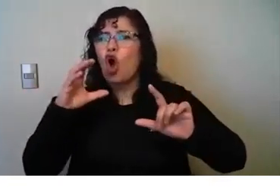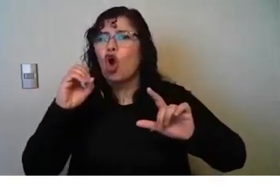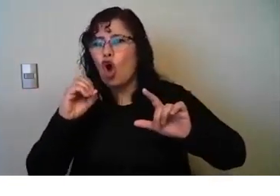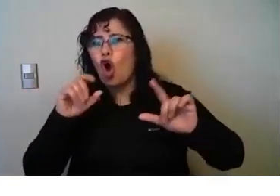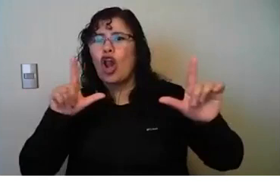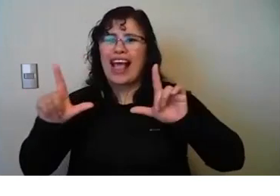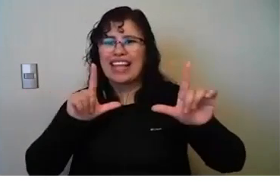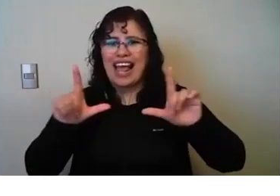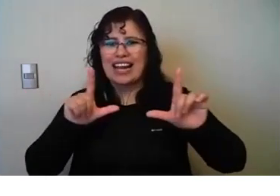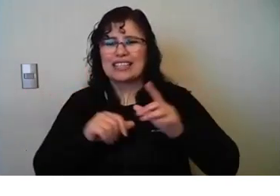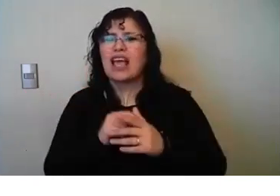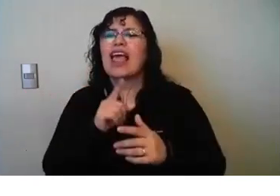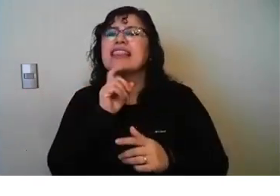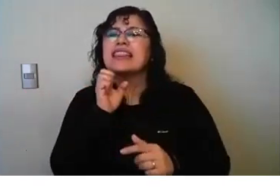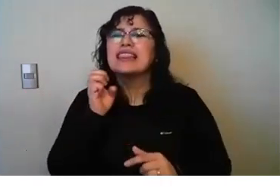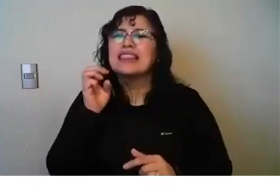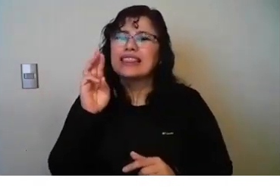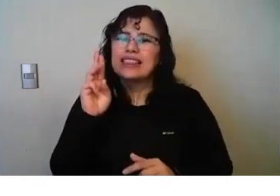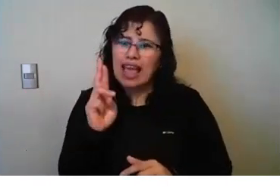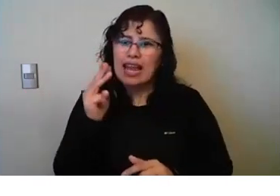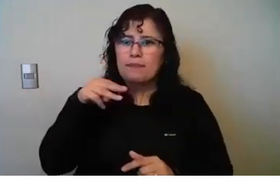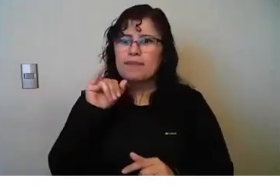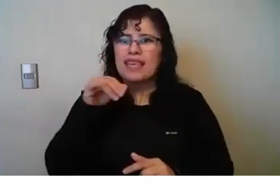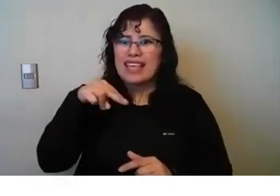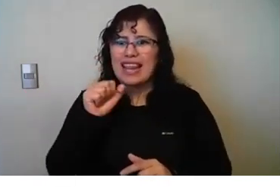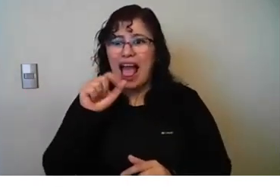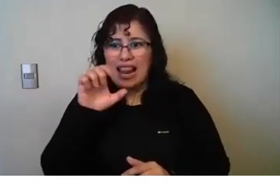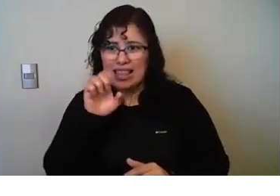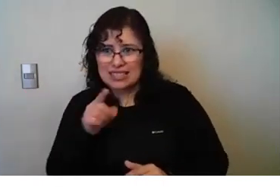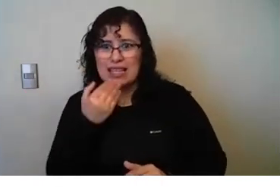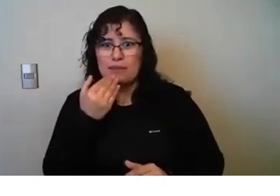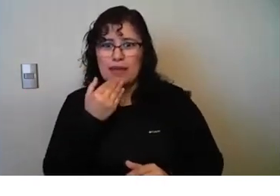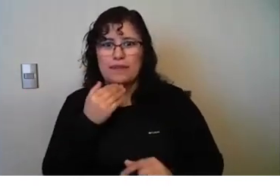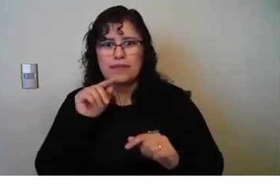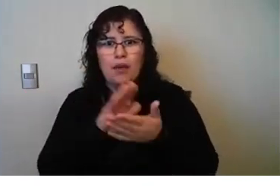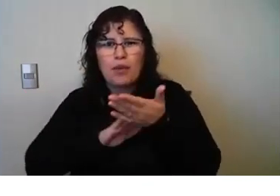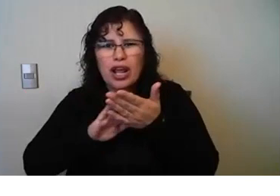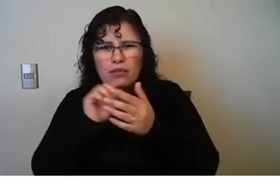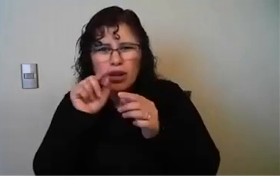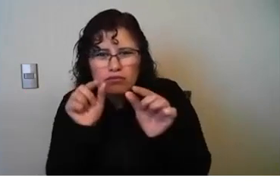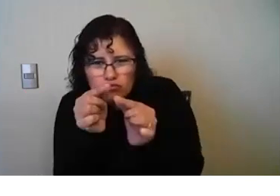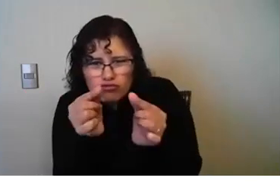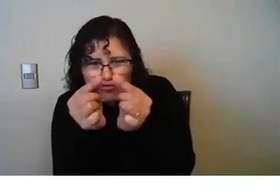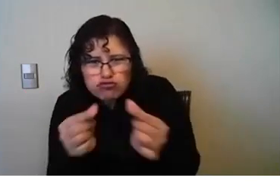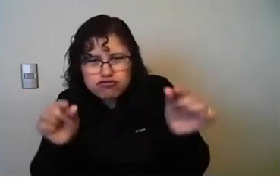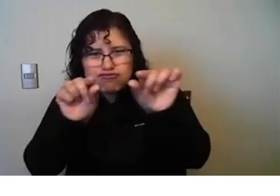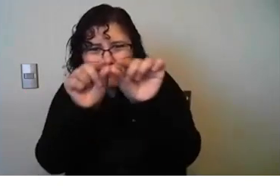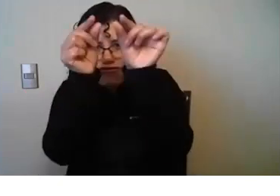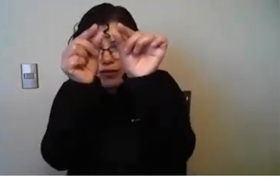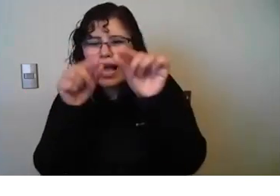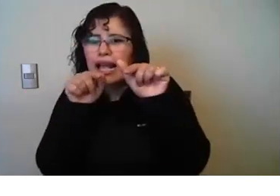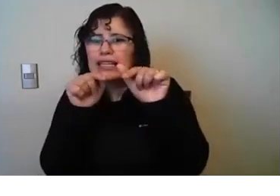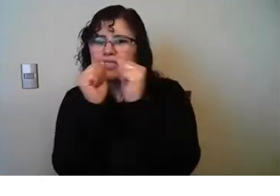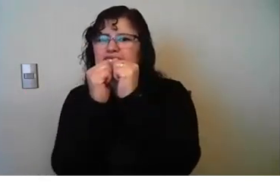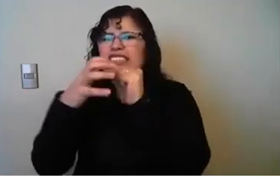de esta arteria carótida interna, como por ejemplo este elemento que está aquí, que es la arteria cerebral anterior. Ustedes van a tener